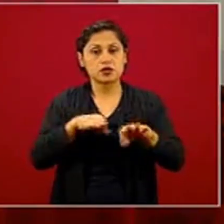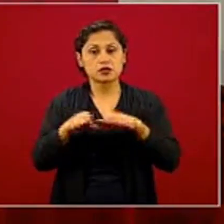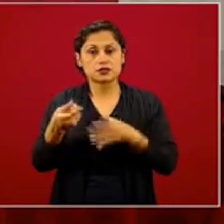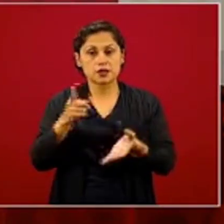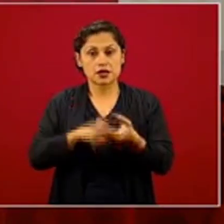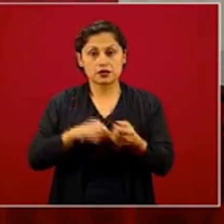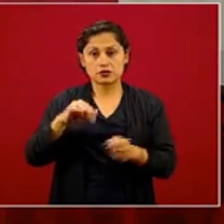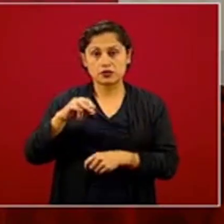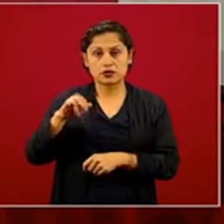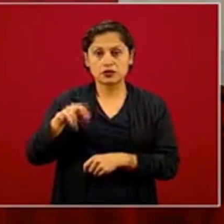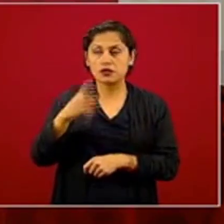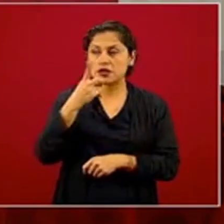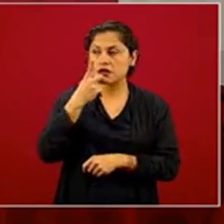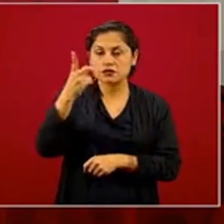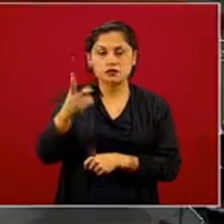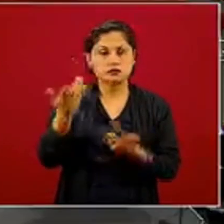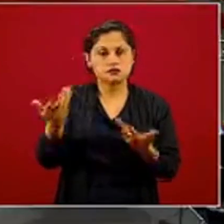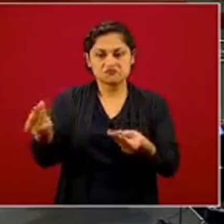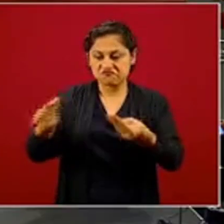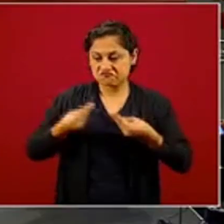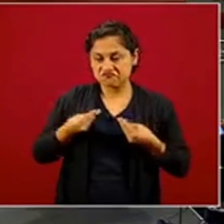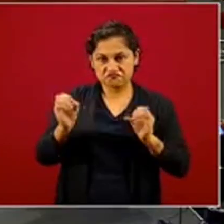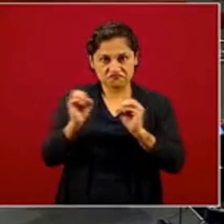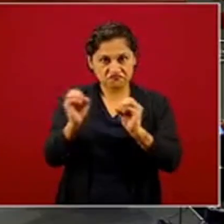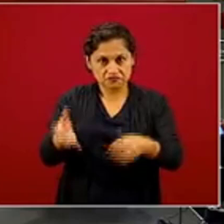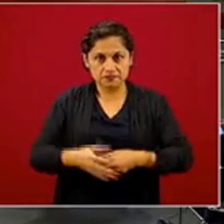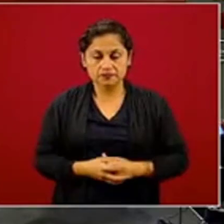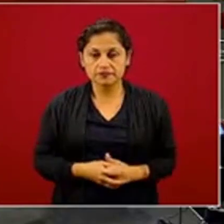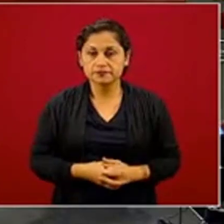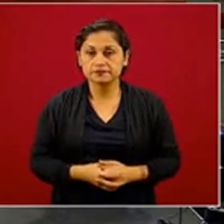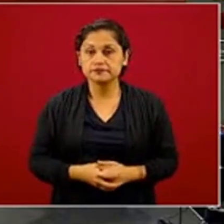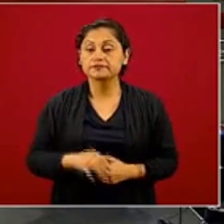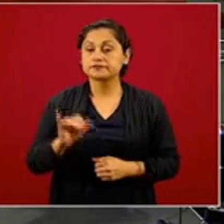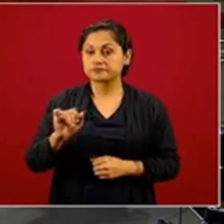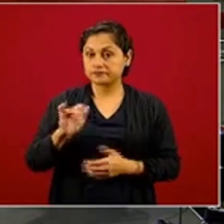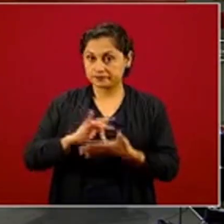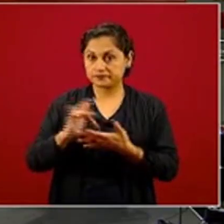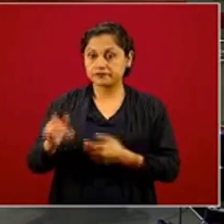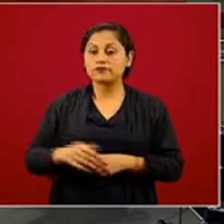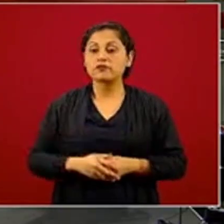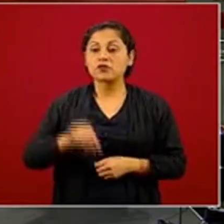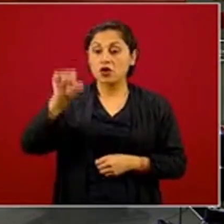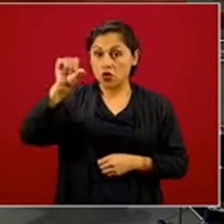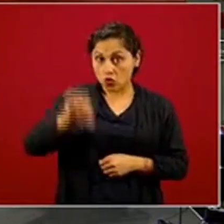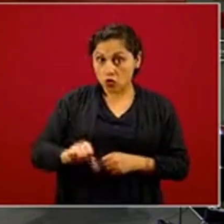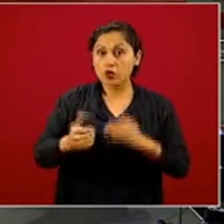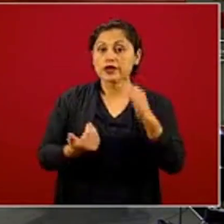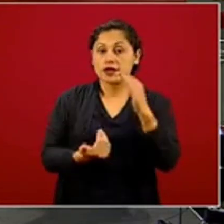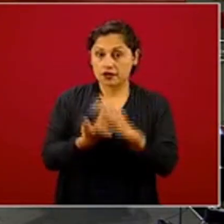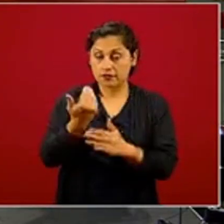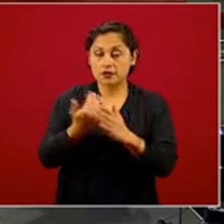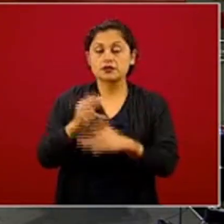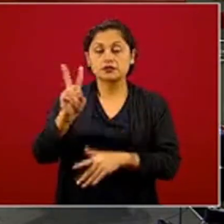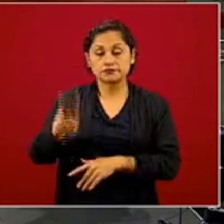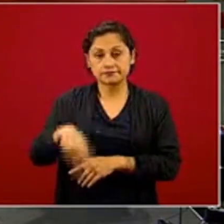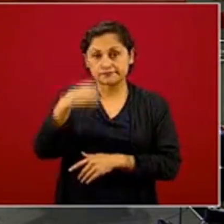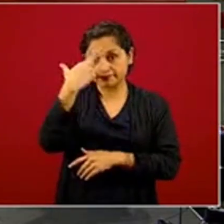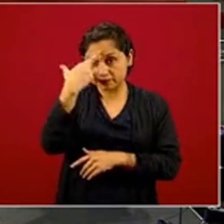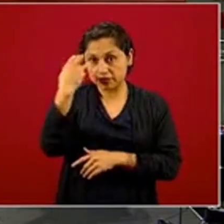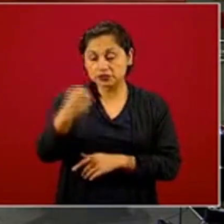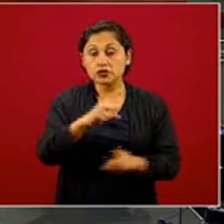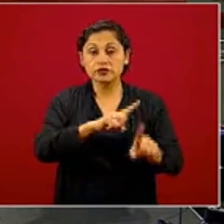favor, gracias. Cómo no, muchas gracias. Empecemos por esta última. Efectivamente, hoy por la mañana un grupo de